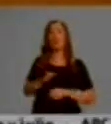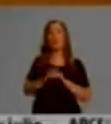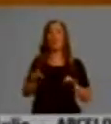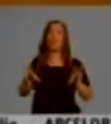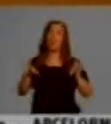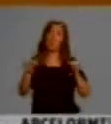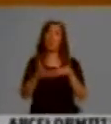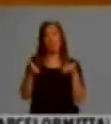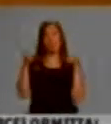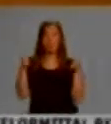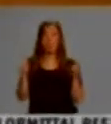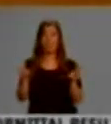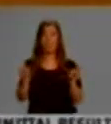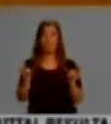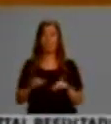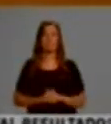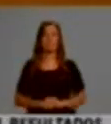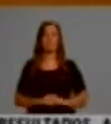cita.